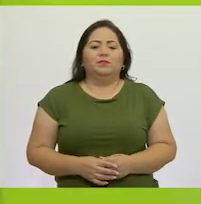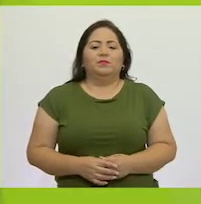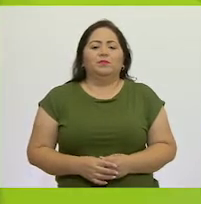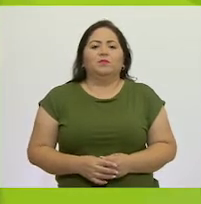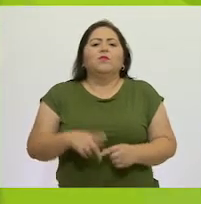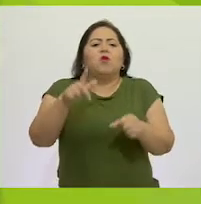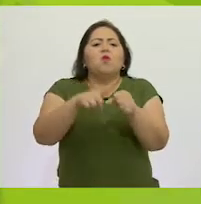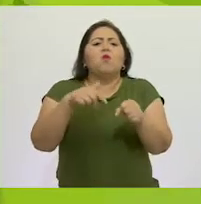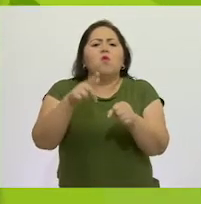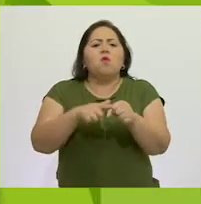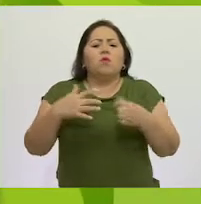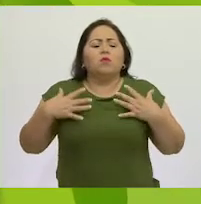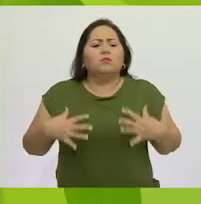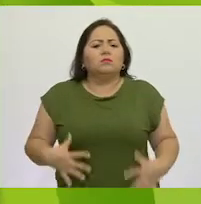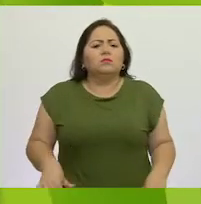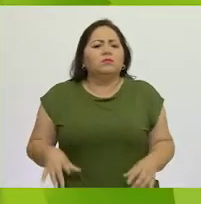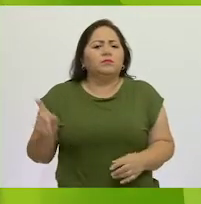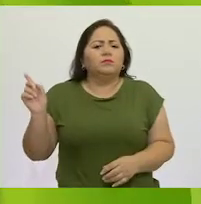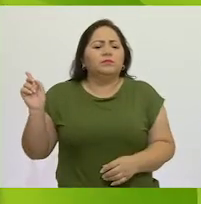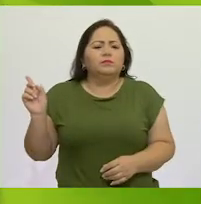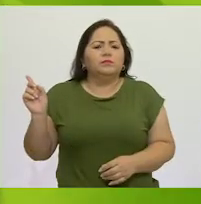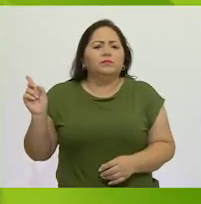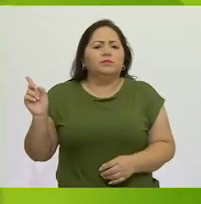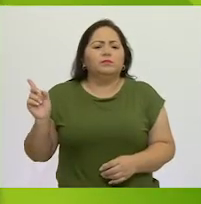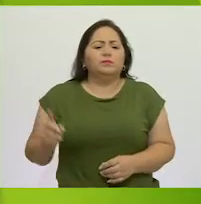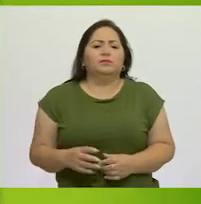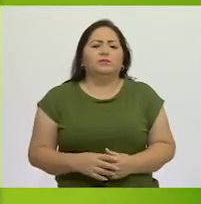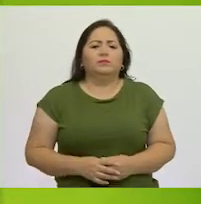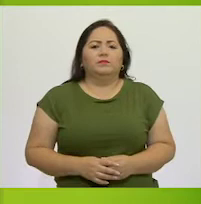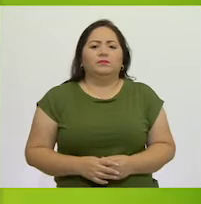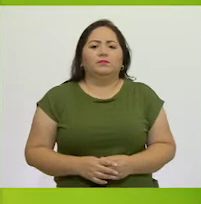¿De qué color es su ropa?